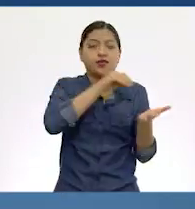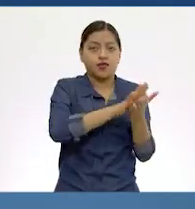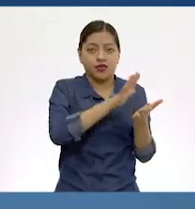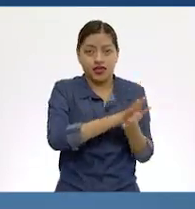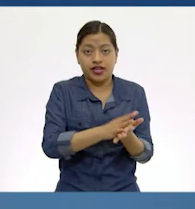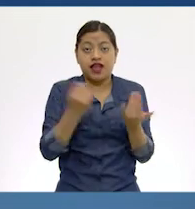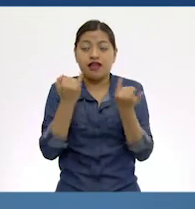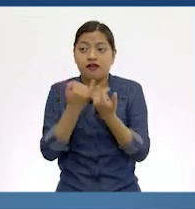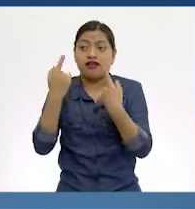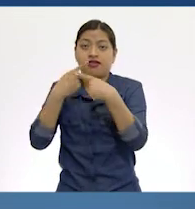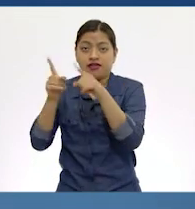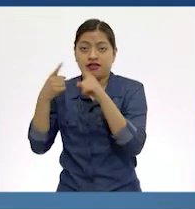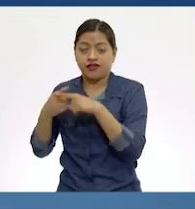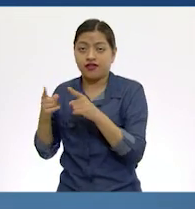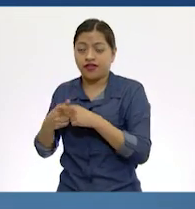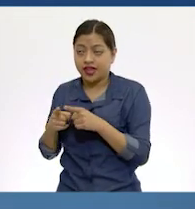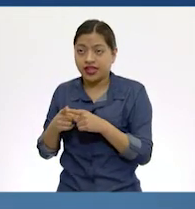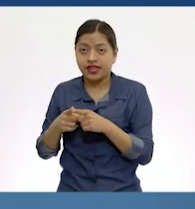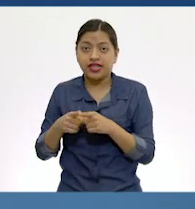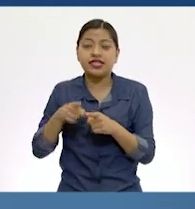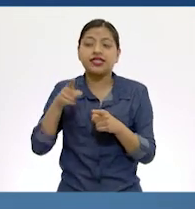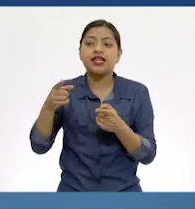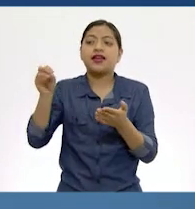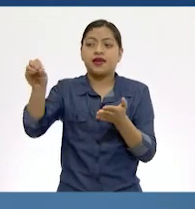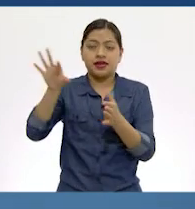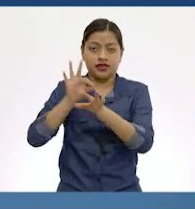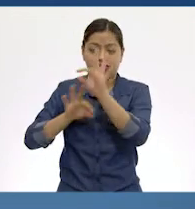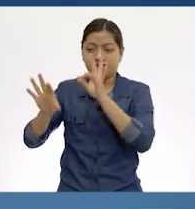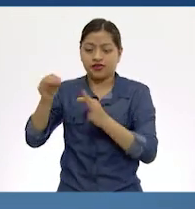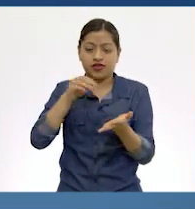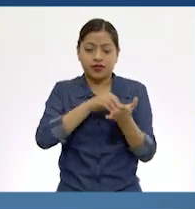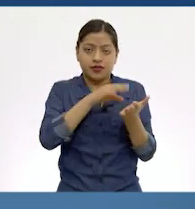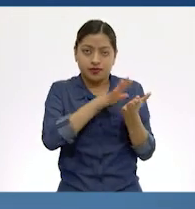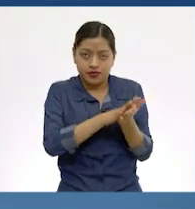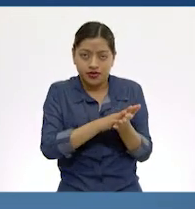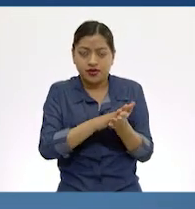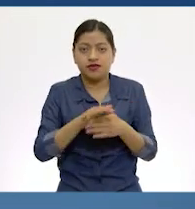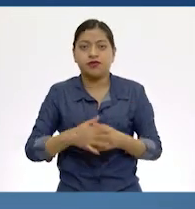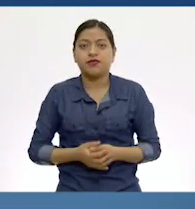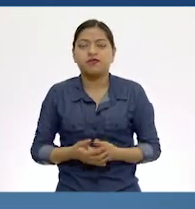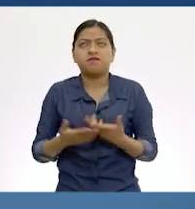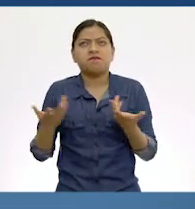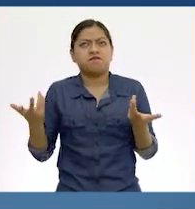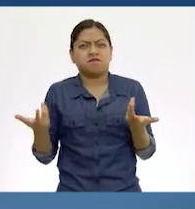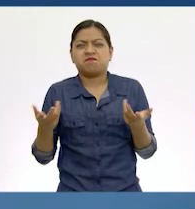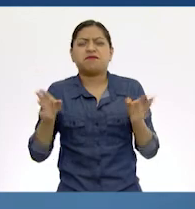así serán los datos que se requieren escribir en esa ficha. ¡Ah! ¿Y